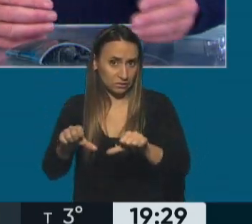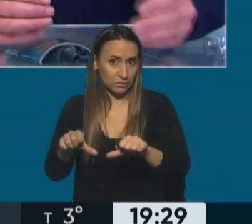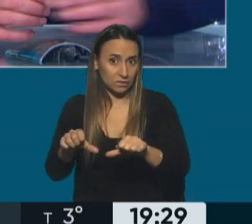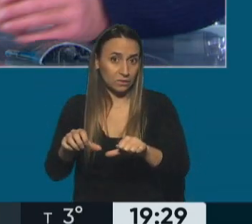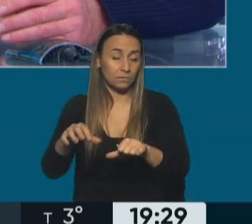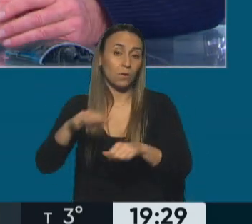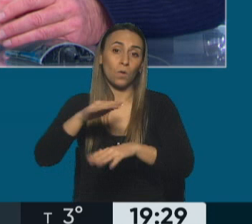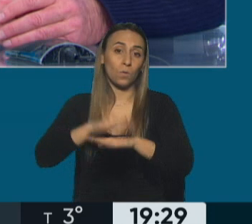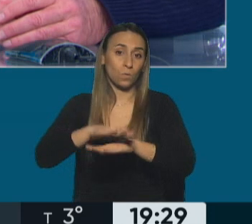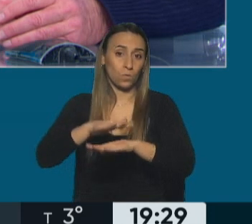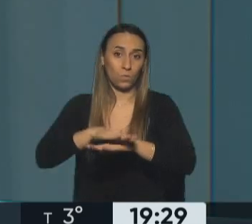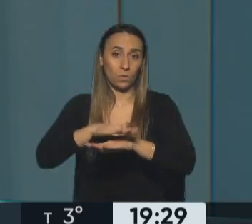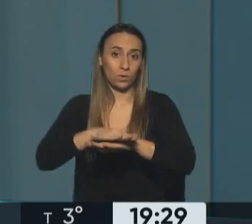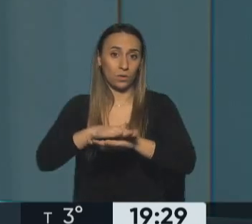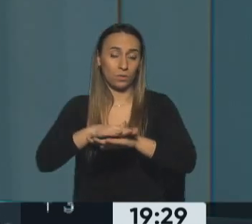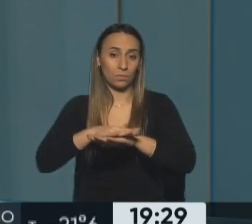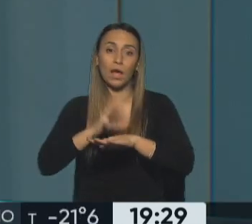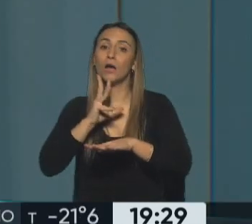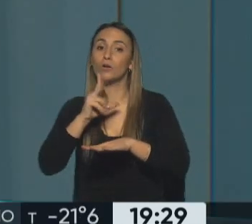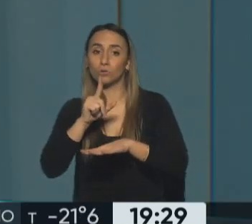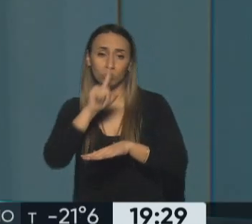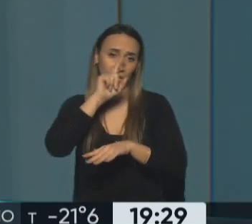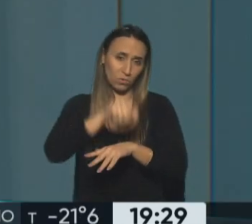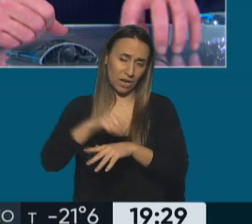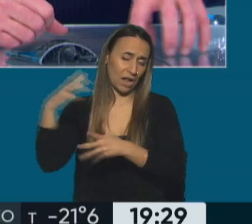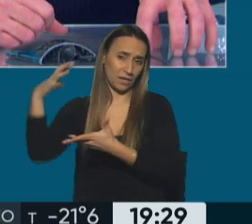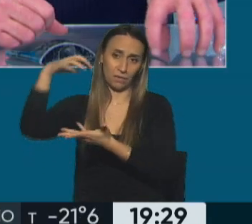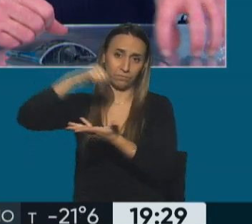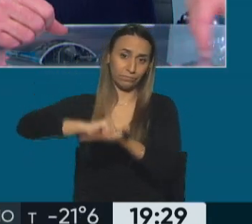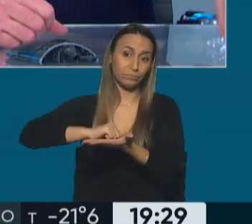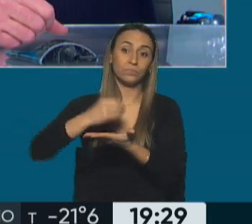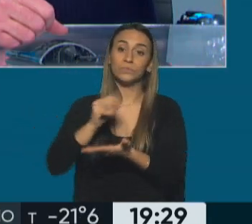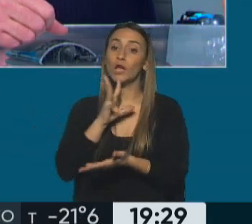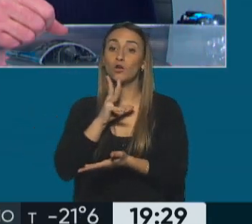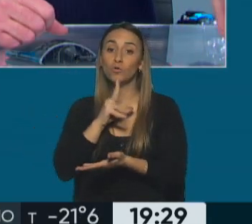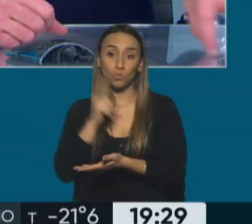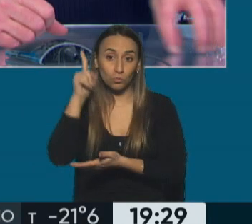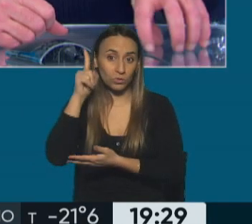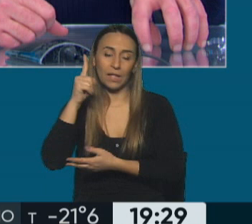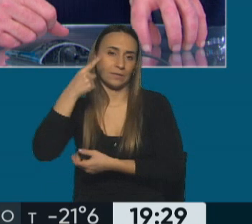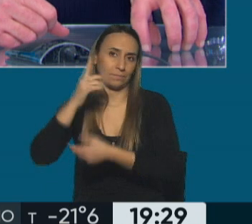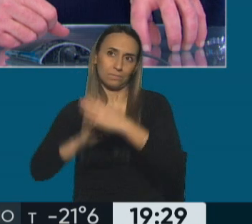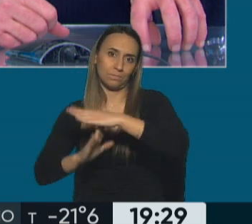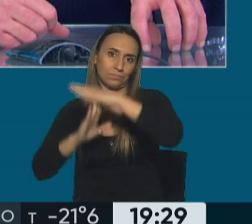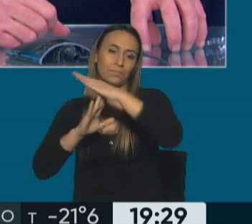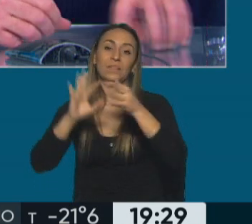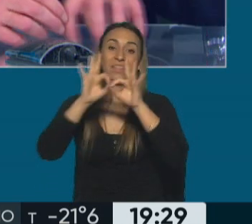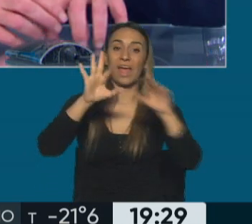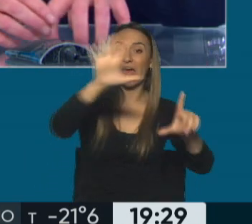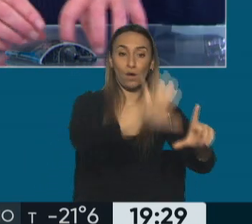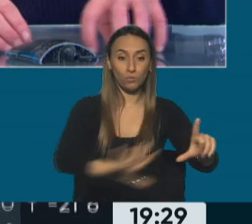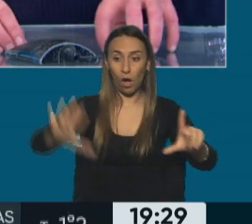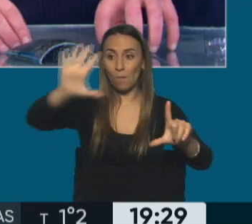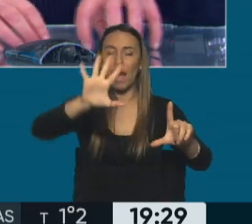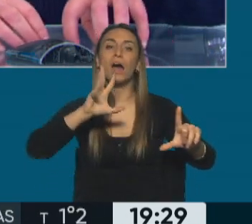la invasión de Rusia a Ucrania, porque Rusia es el gran proveedor energético Sí. de Europa. Bien. Entonces